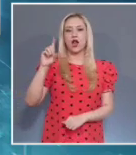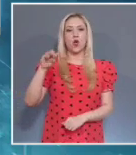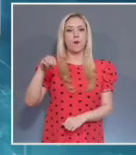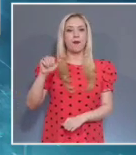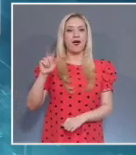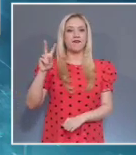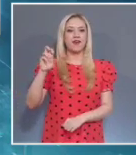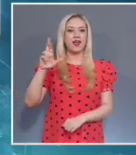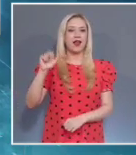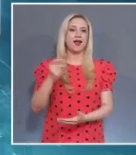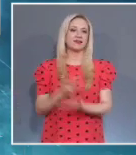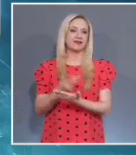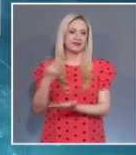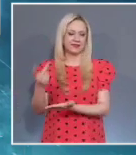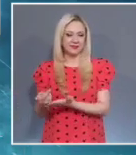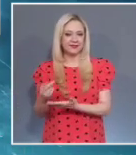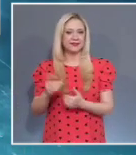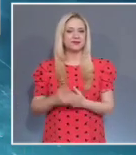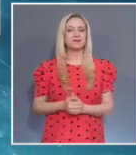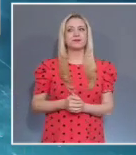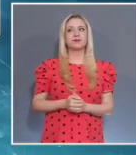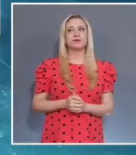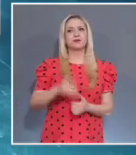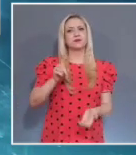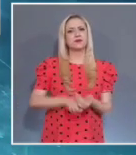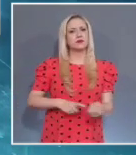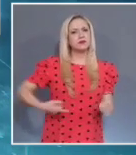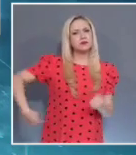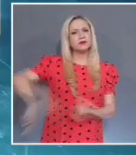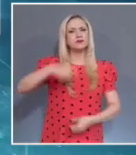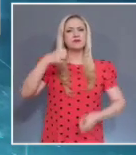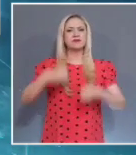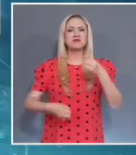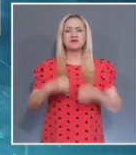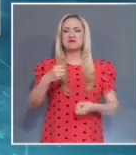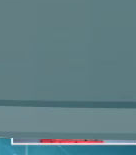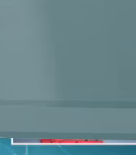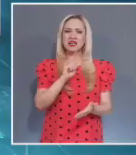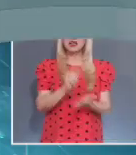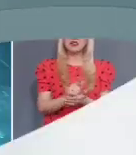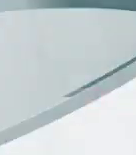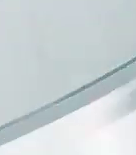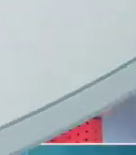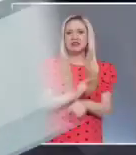La existencia de sistemas jurídicos débiles fomentan la injusticia.